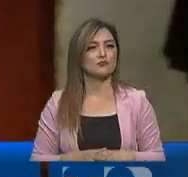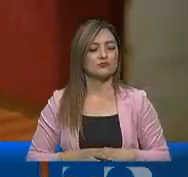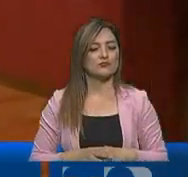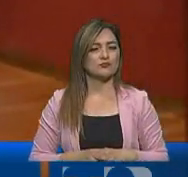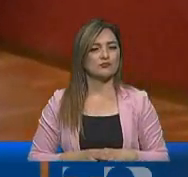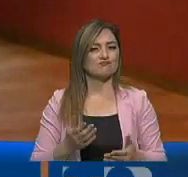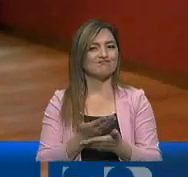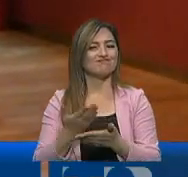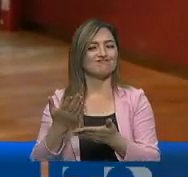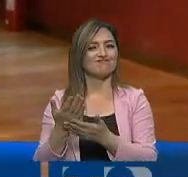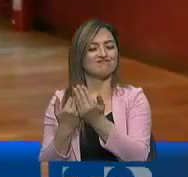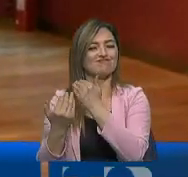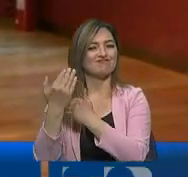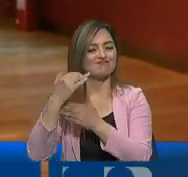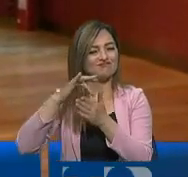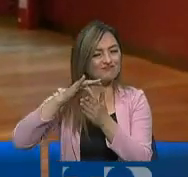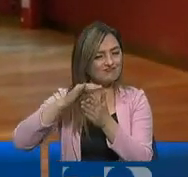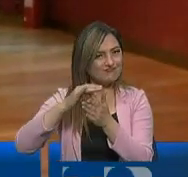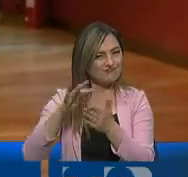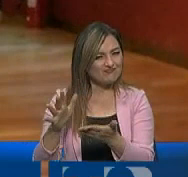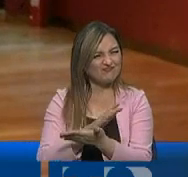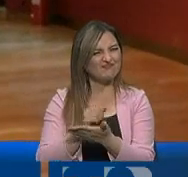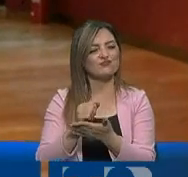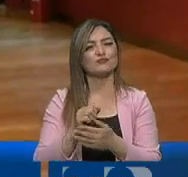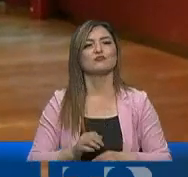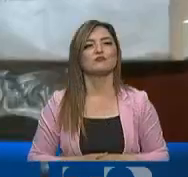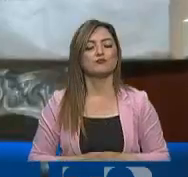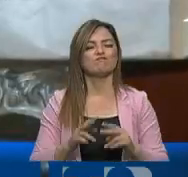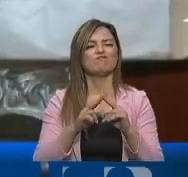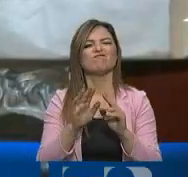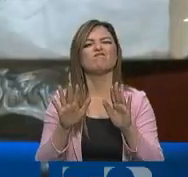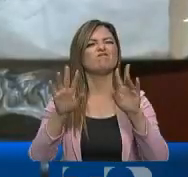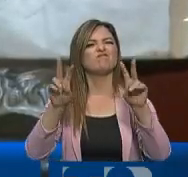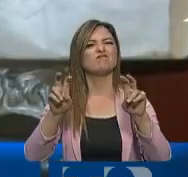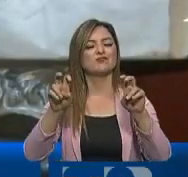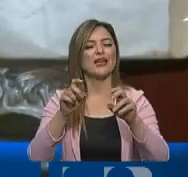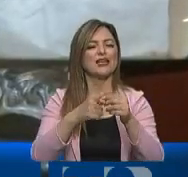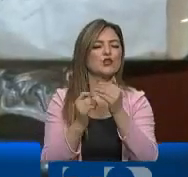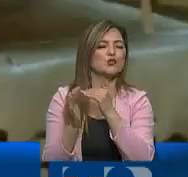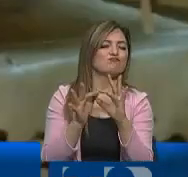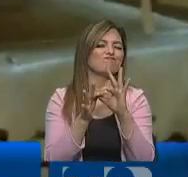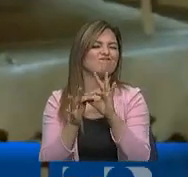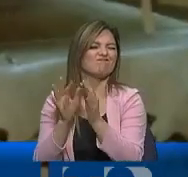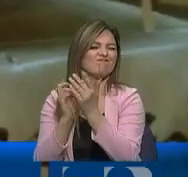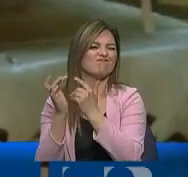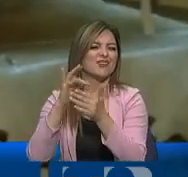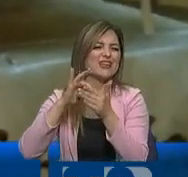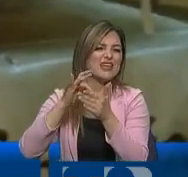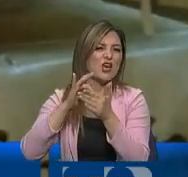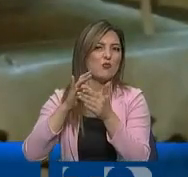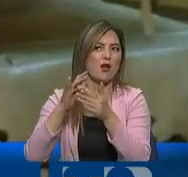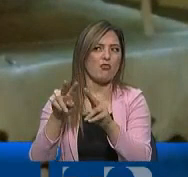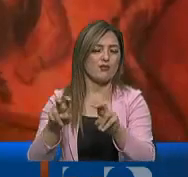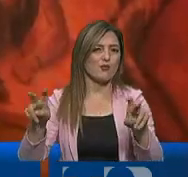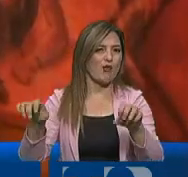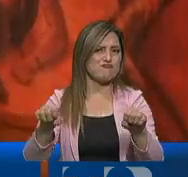exhibición denominada Historizar los riesgos de desastres, donde conocerán algunas crónicas de Quito que cuentan distintos riesgos de